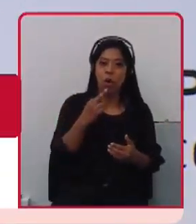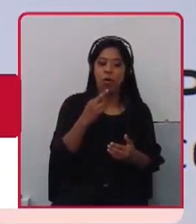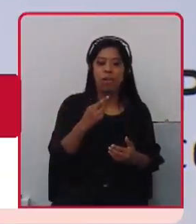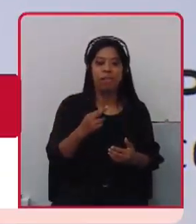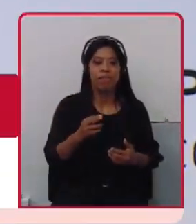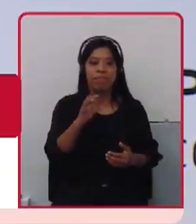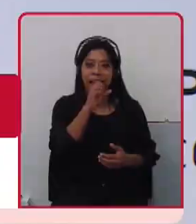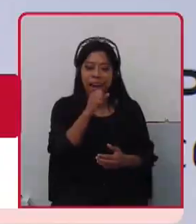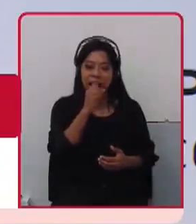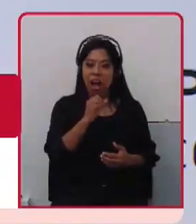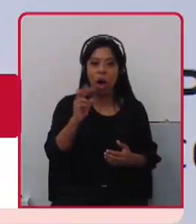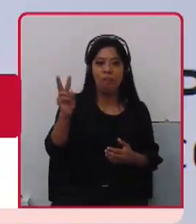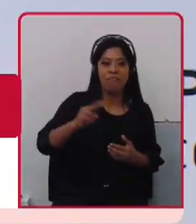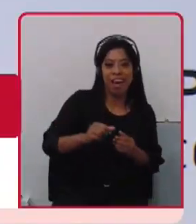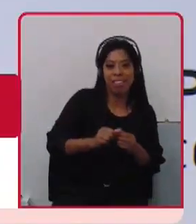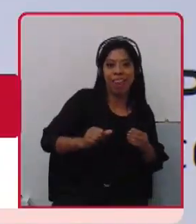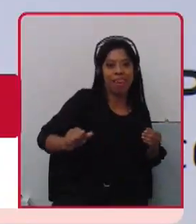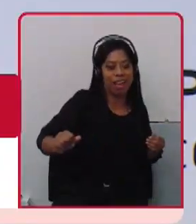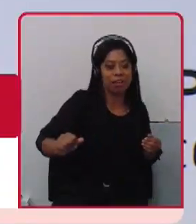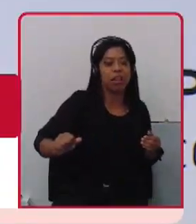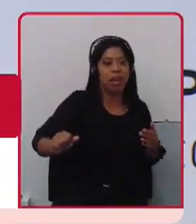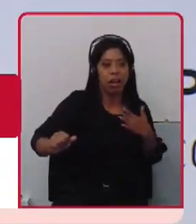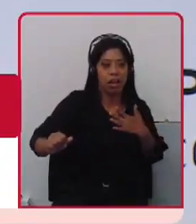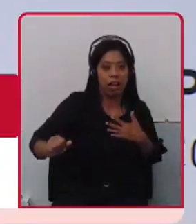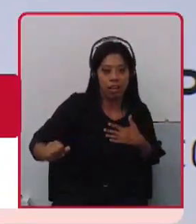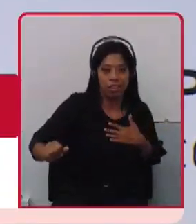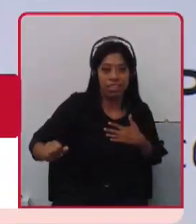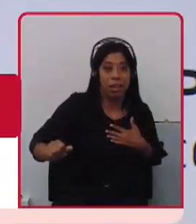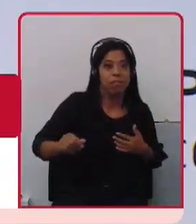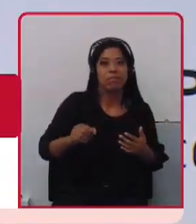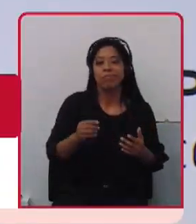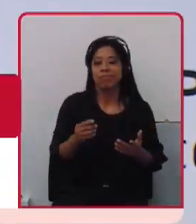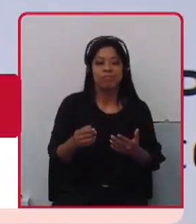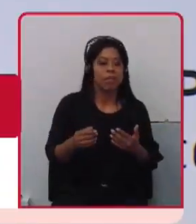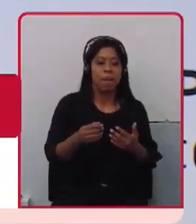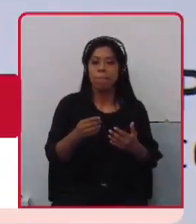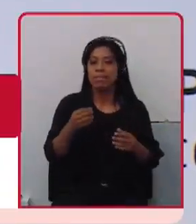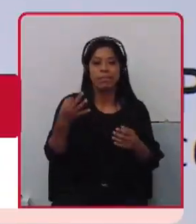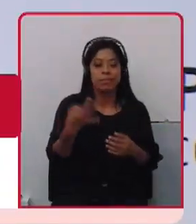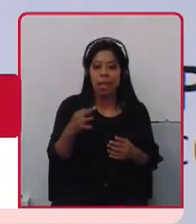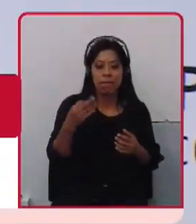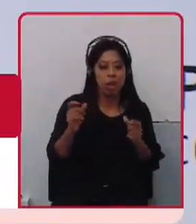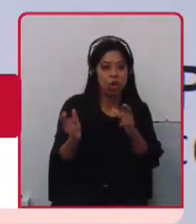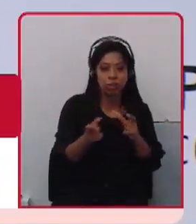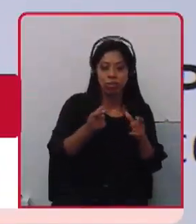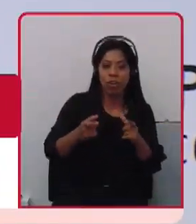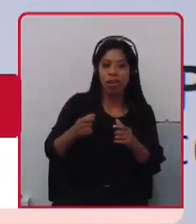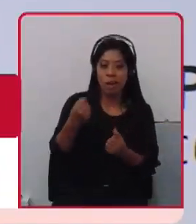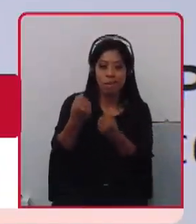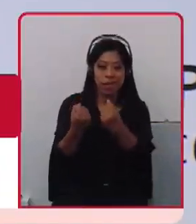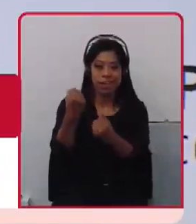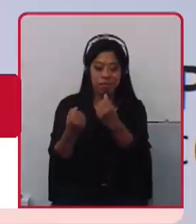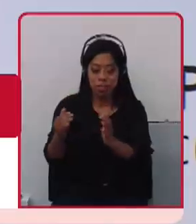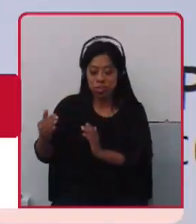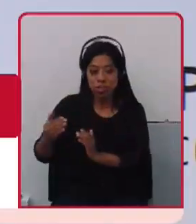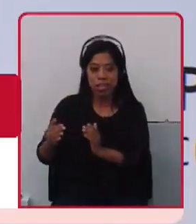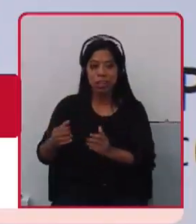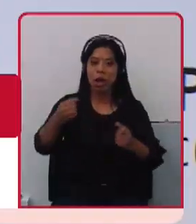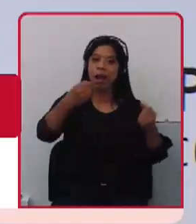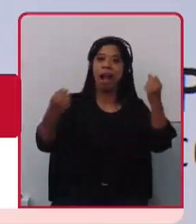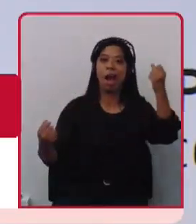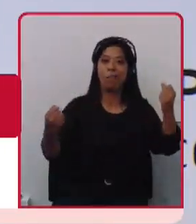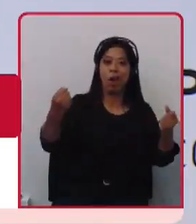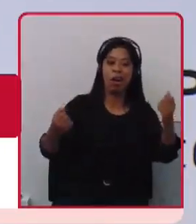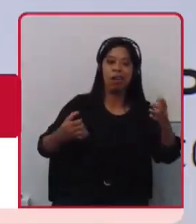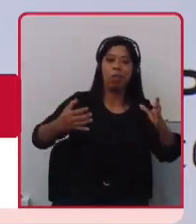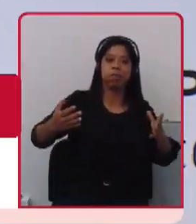verde simplemente cuando me encuentro lejos de los 50 metros. Entonces tenemos monitoreos tanto en las camionetas que ingresan a mina, como en los camiones, las